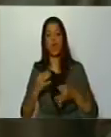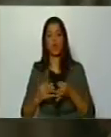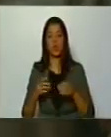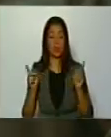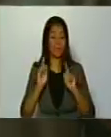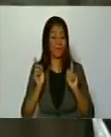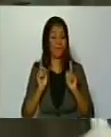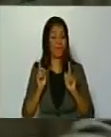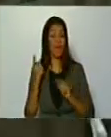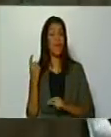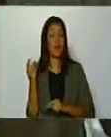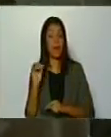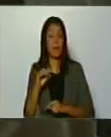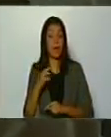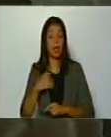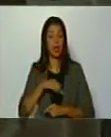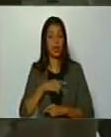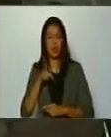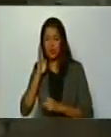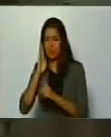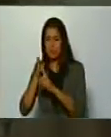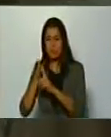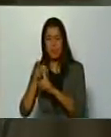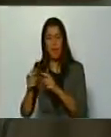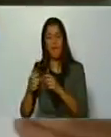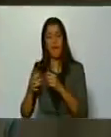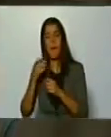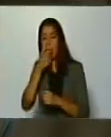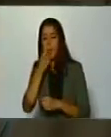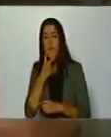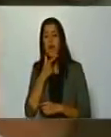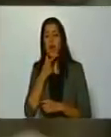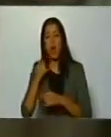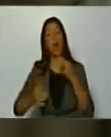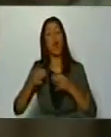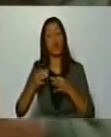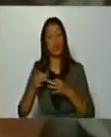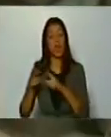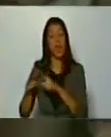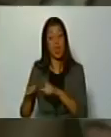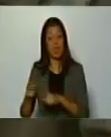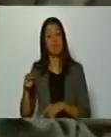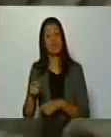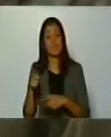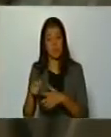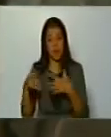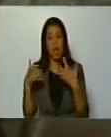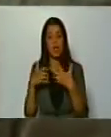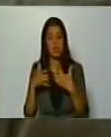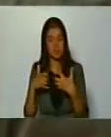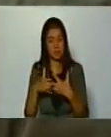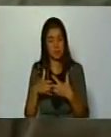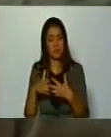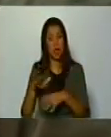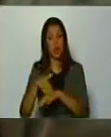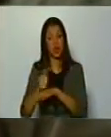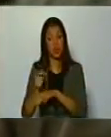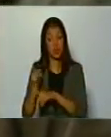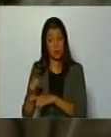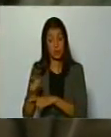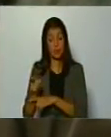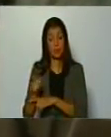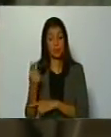No. En verdad no estamos actuando contra Freddy Guevara. Lo que se está haciendo es justicia por los actos que ha cometido Freddy Guevara, que son dos cosas